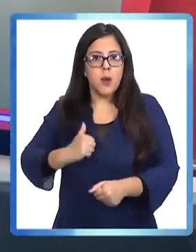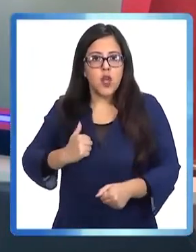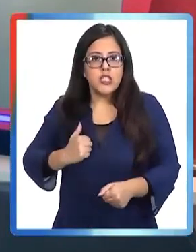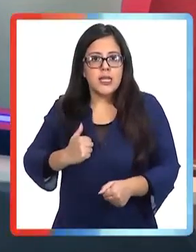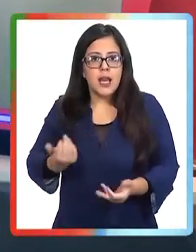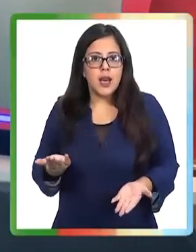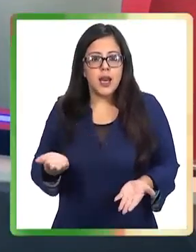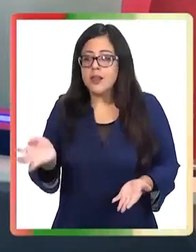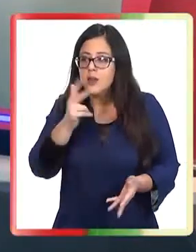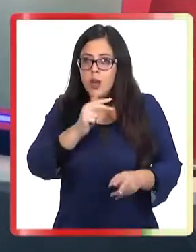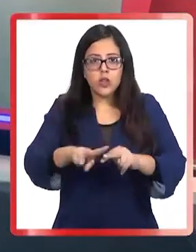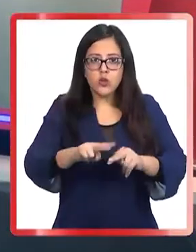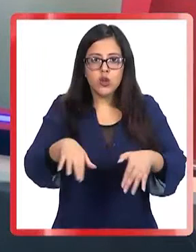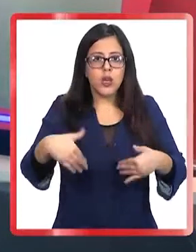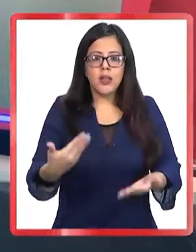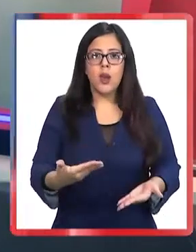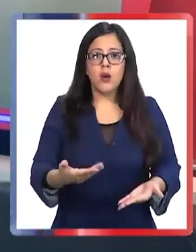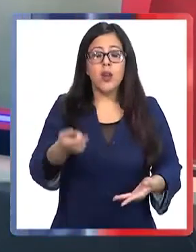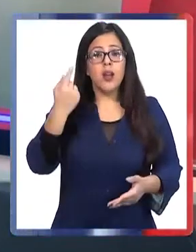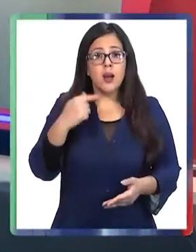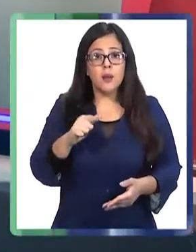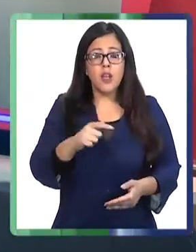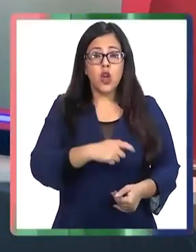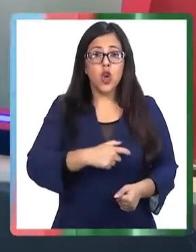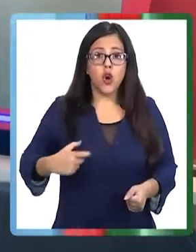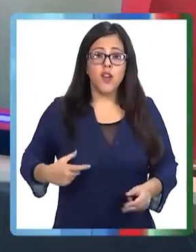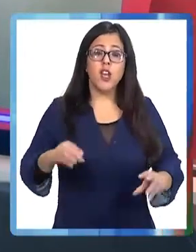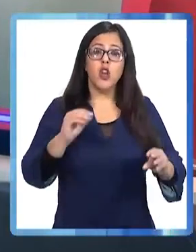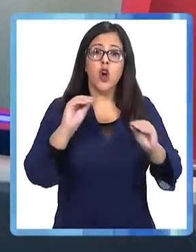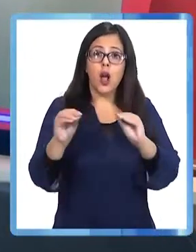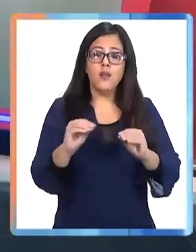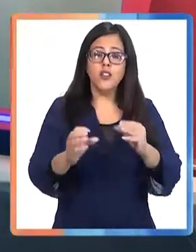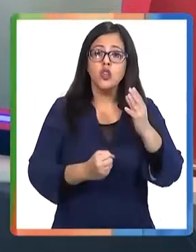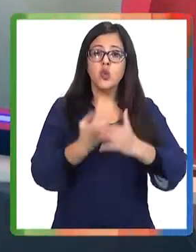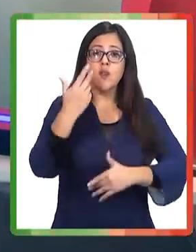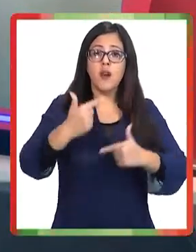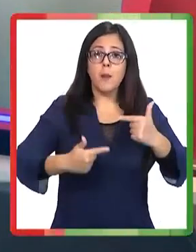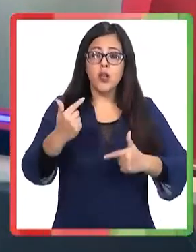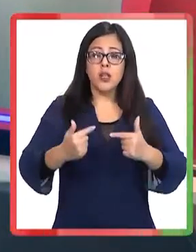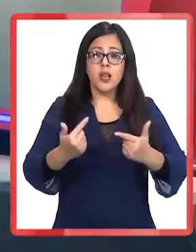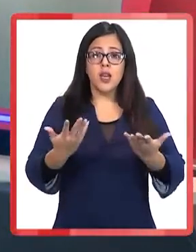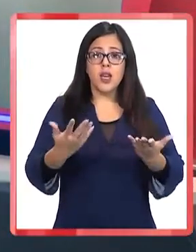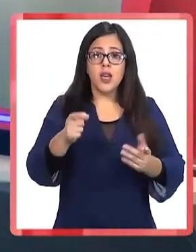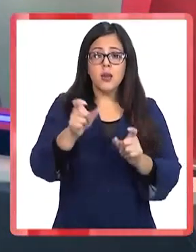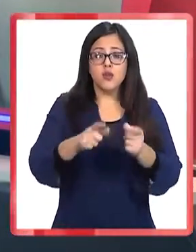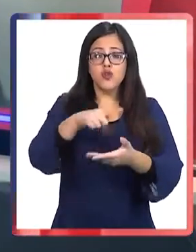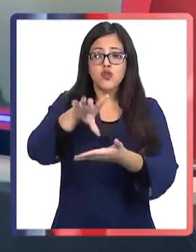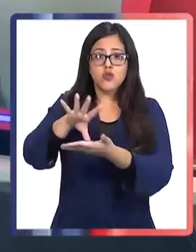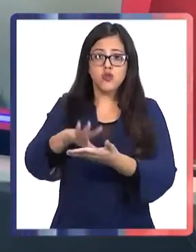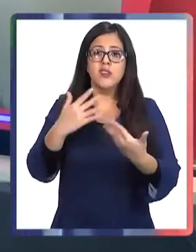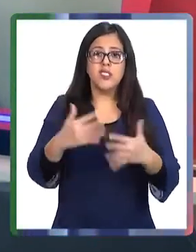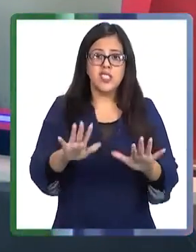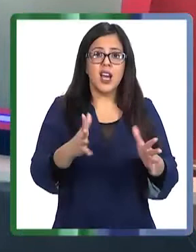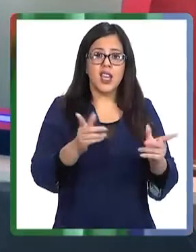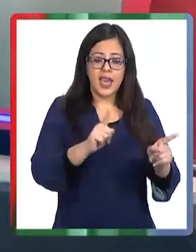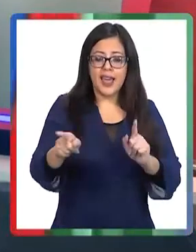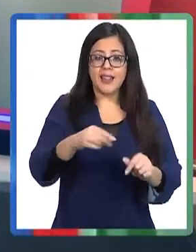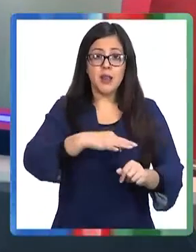problema muy severo que no tiene solución hasta ahora. Sin embargo, el gobierno ha anunciado una nueva política migratoria. Hay una